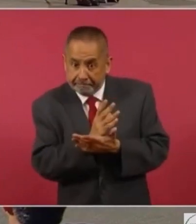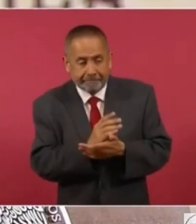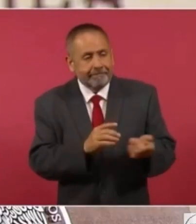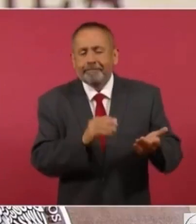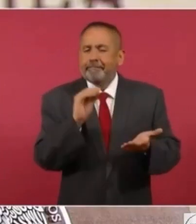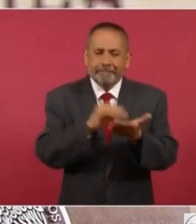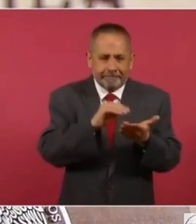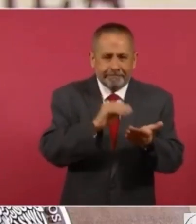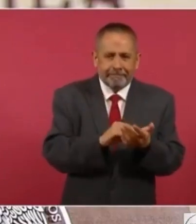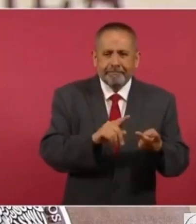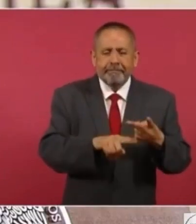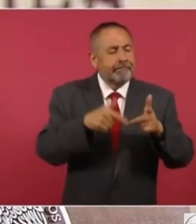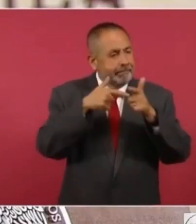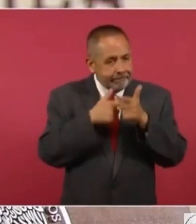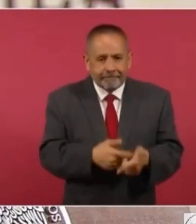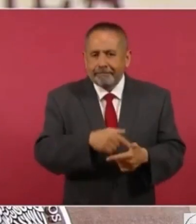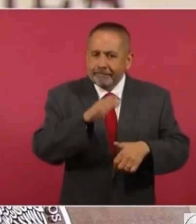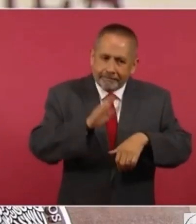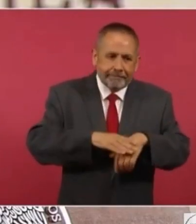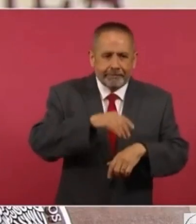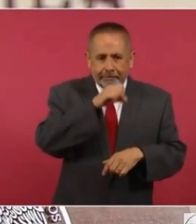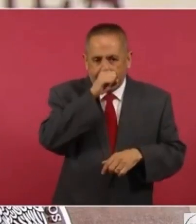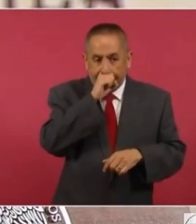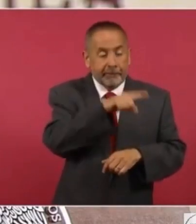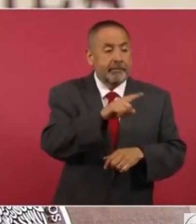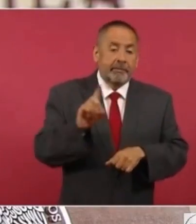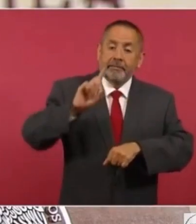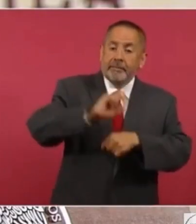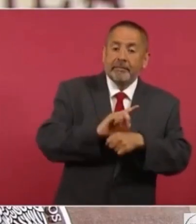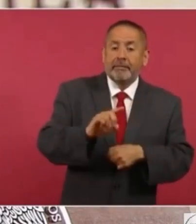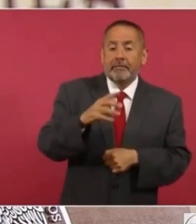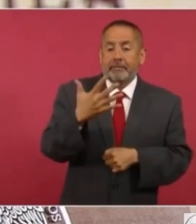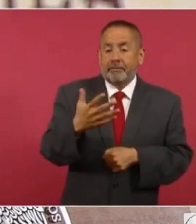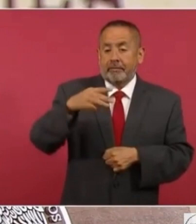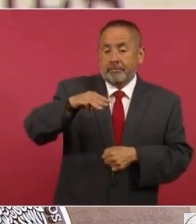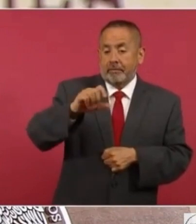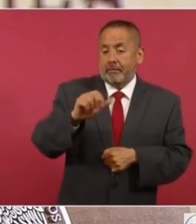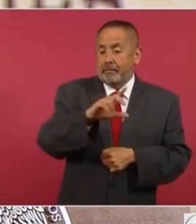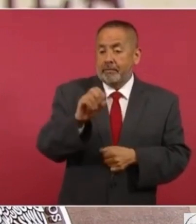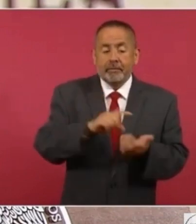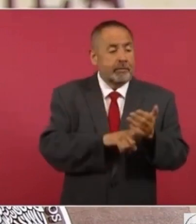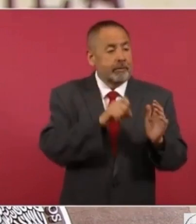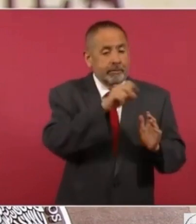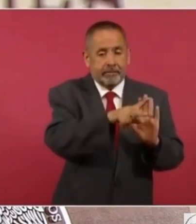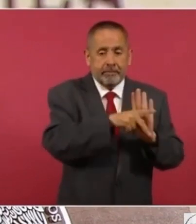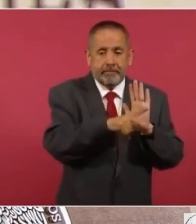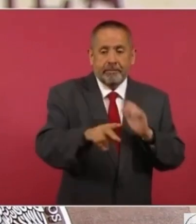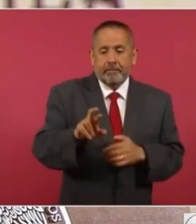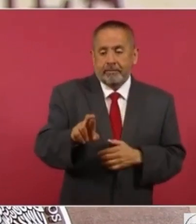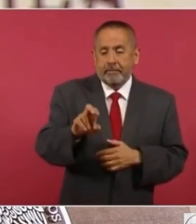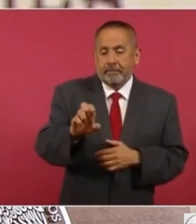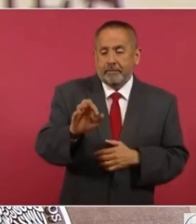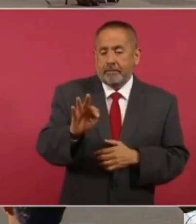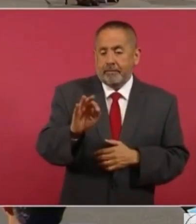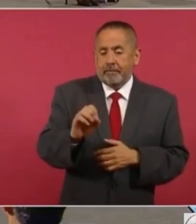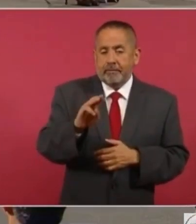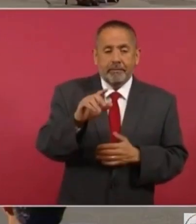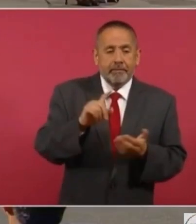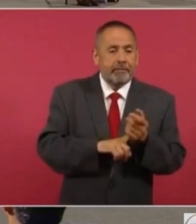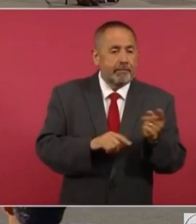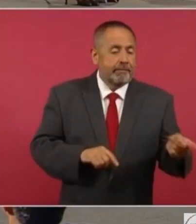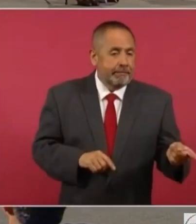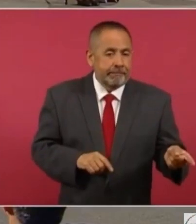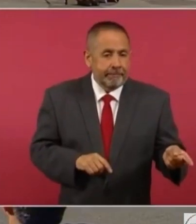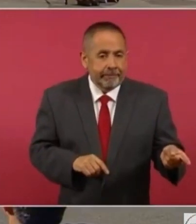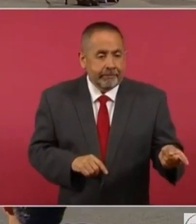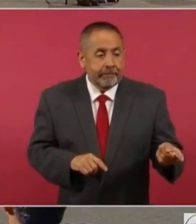Reforma no tiene llenadera, y entonces el 5 de marzo también publicó en portada una nota titulada "Cubre